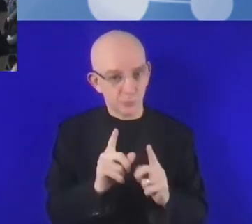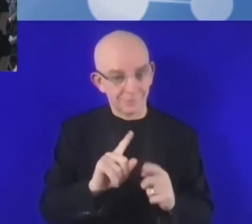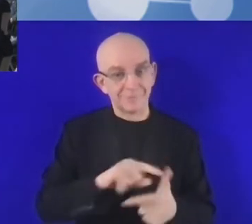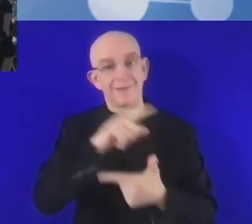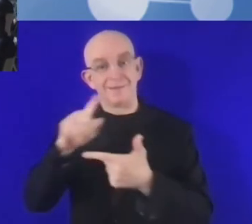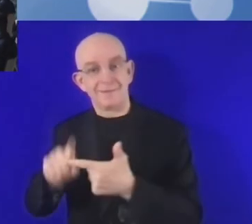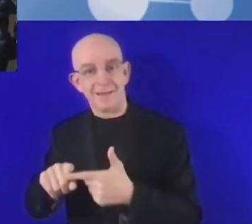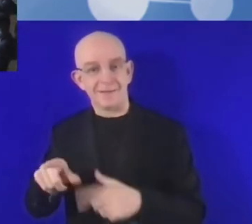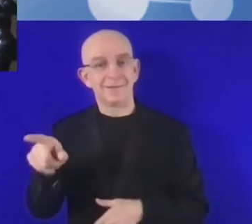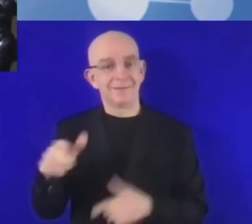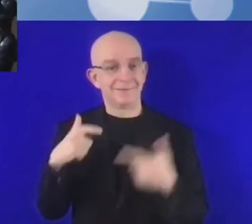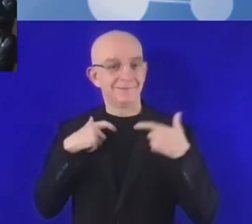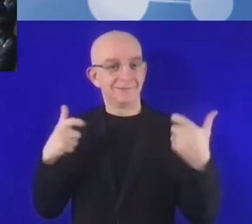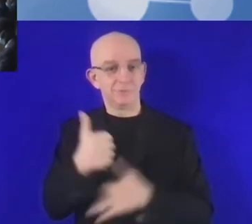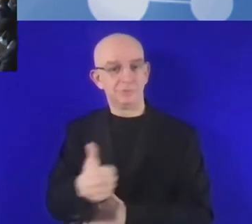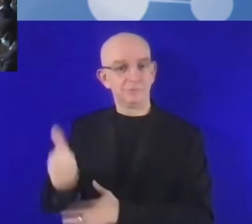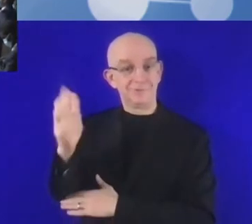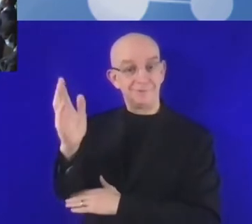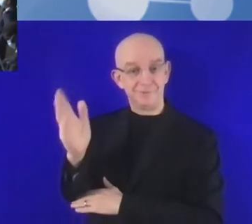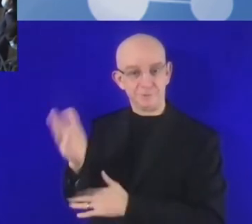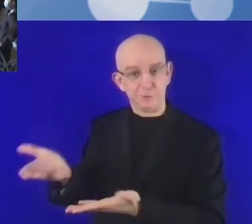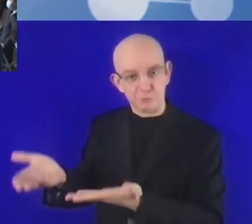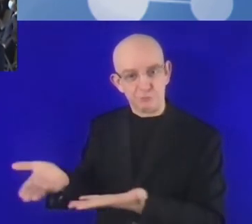Escuchamos su introducción.